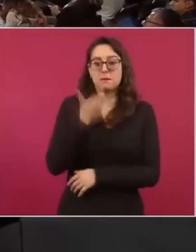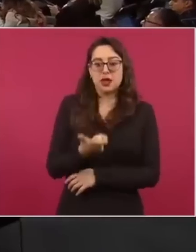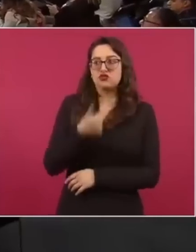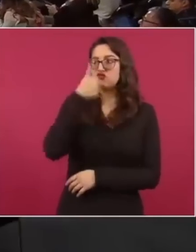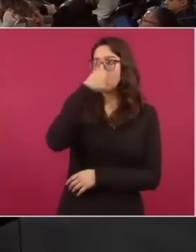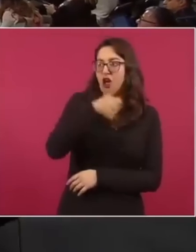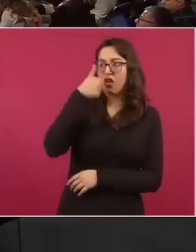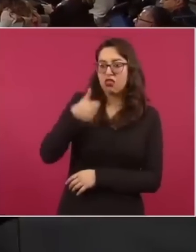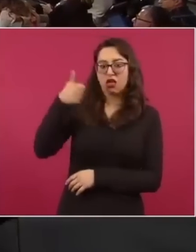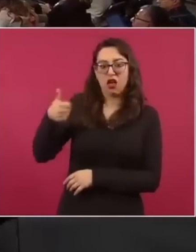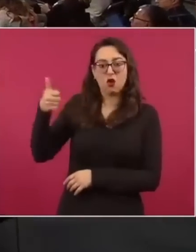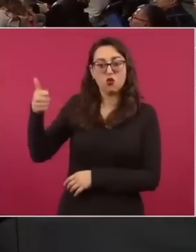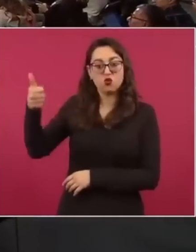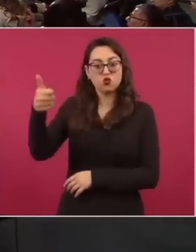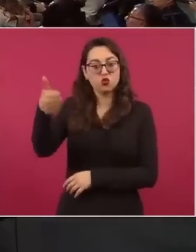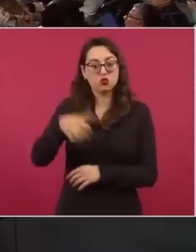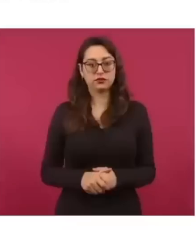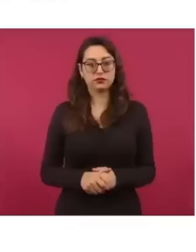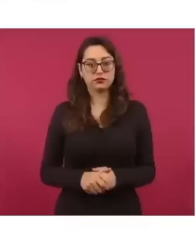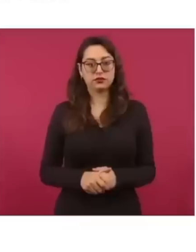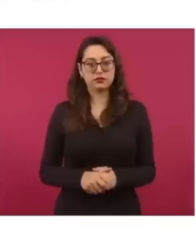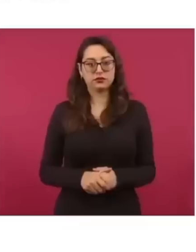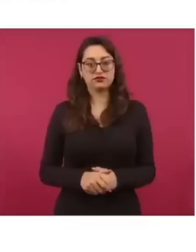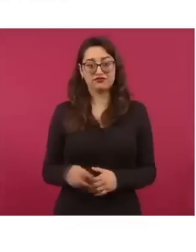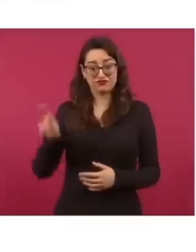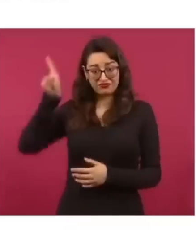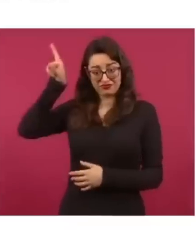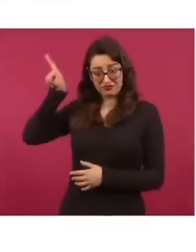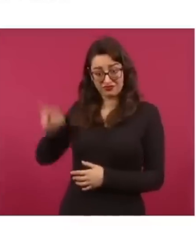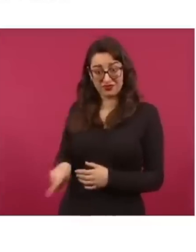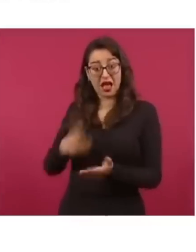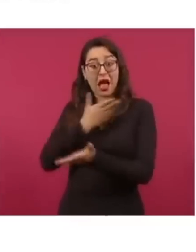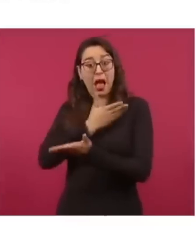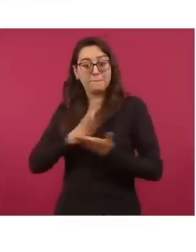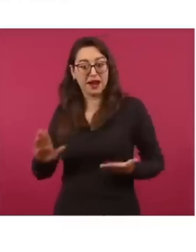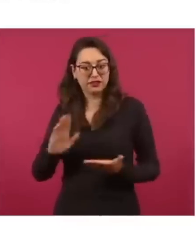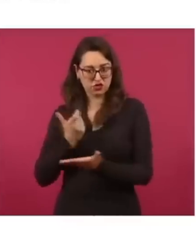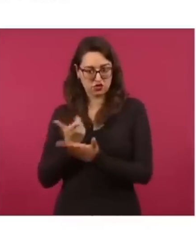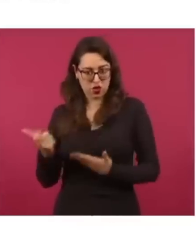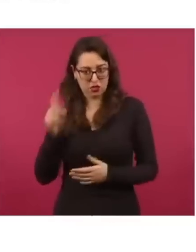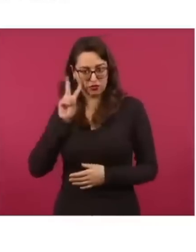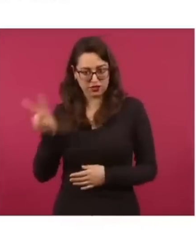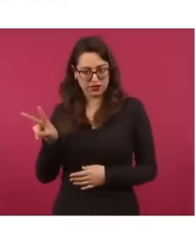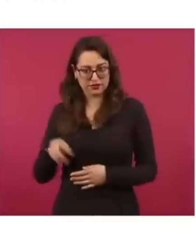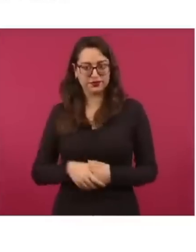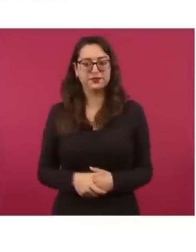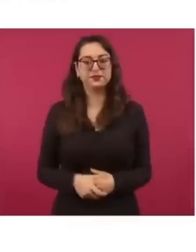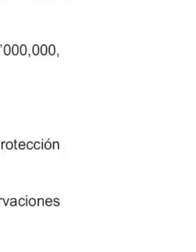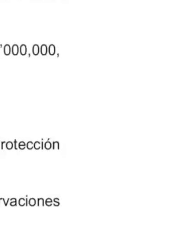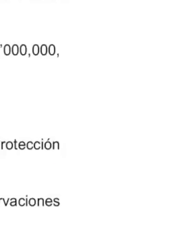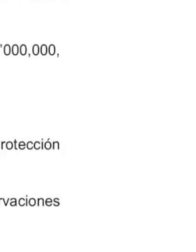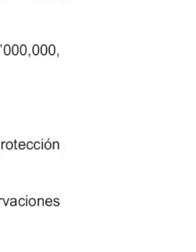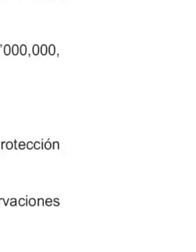40 días de sueldo. Todo esto es contrario a lo que